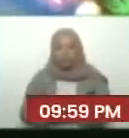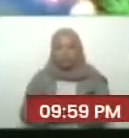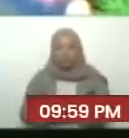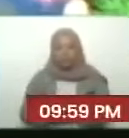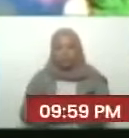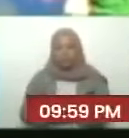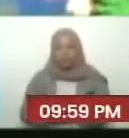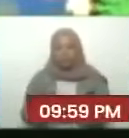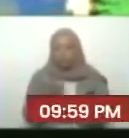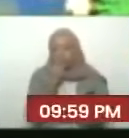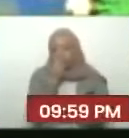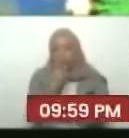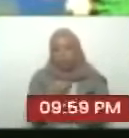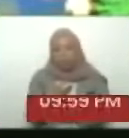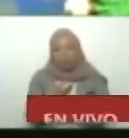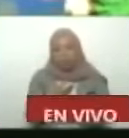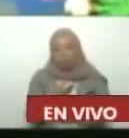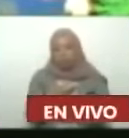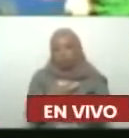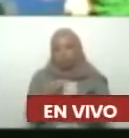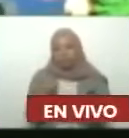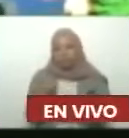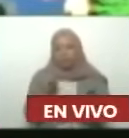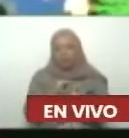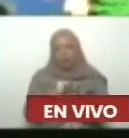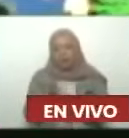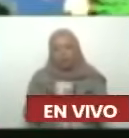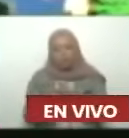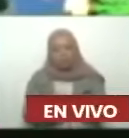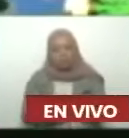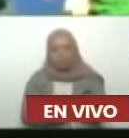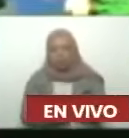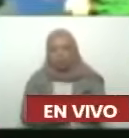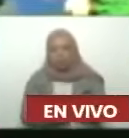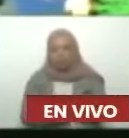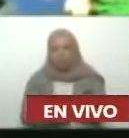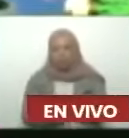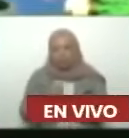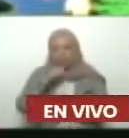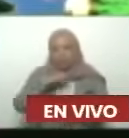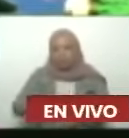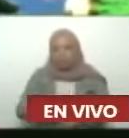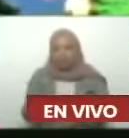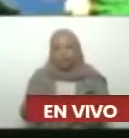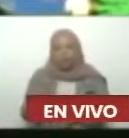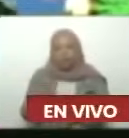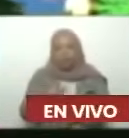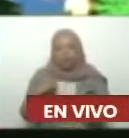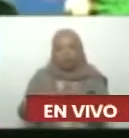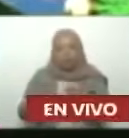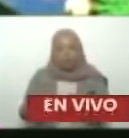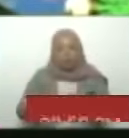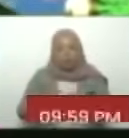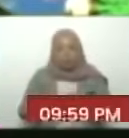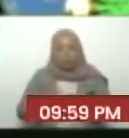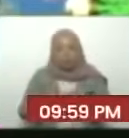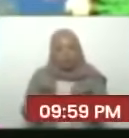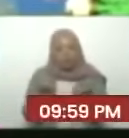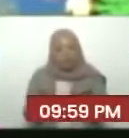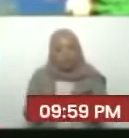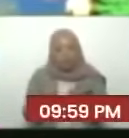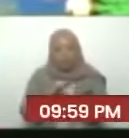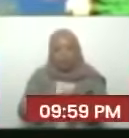es innegable reconocer que los tiempos cambiaron. Los tiempos, la historia y el método de hacer vida, de hacer economía también